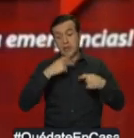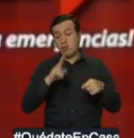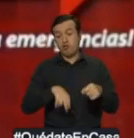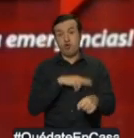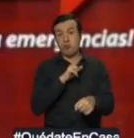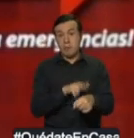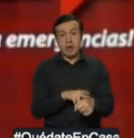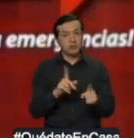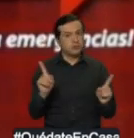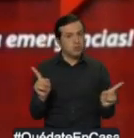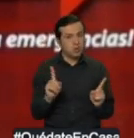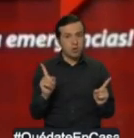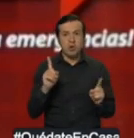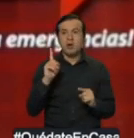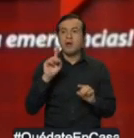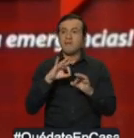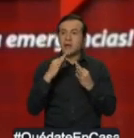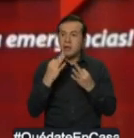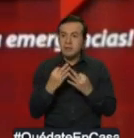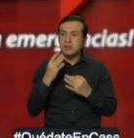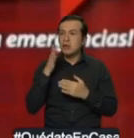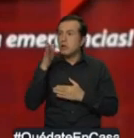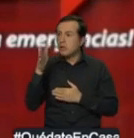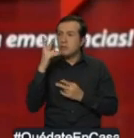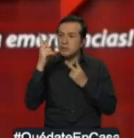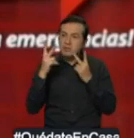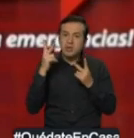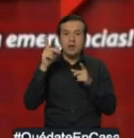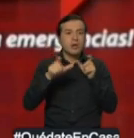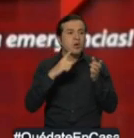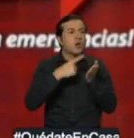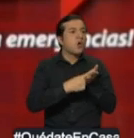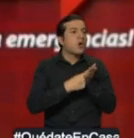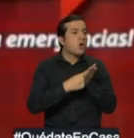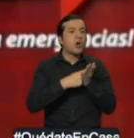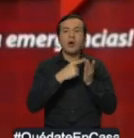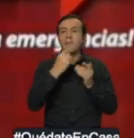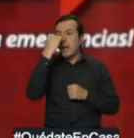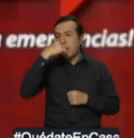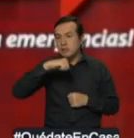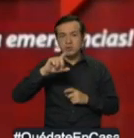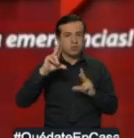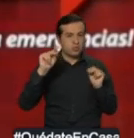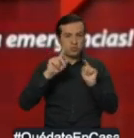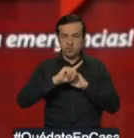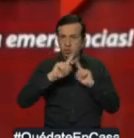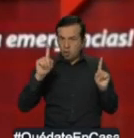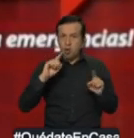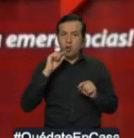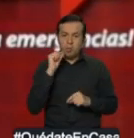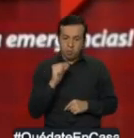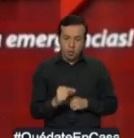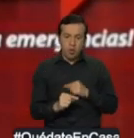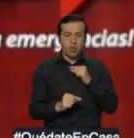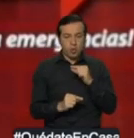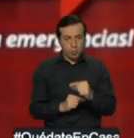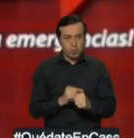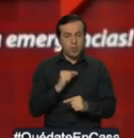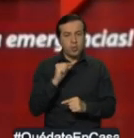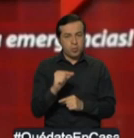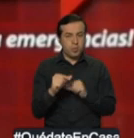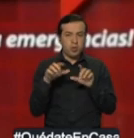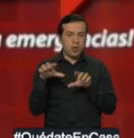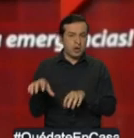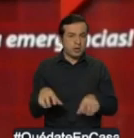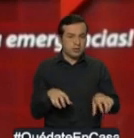de una visita de un paseo de una reunión entre personas sino de una reactivación prudente y paulatina de la actividad